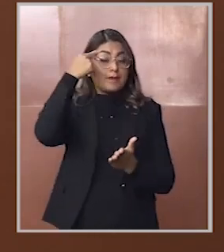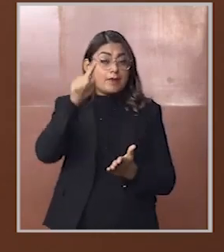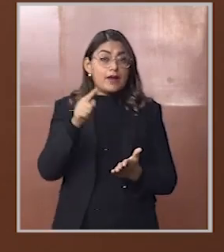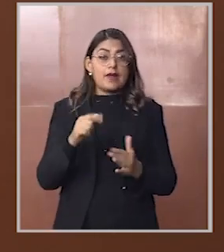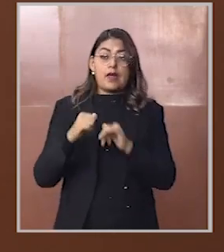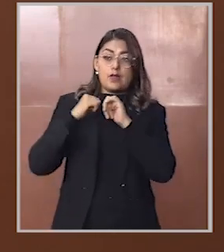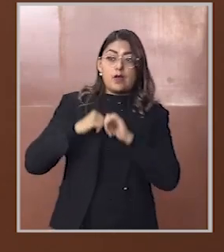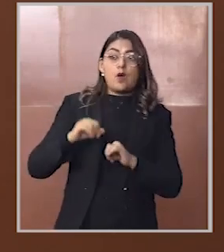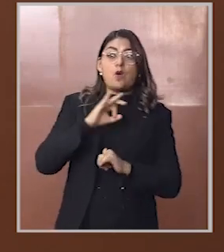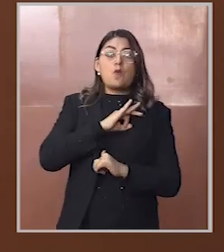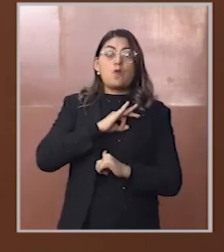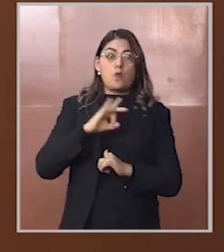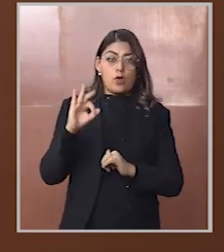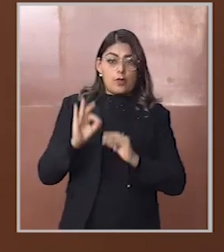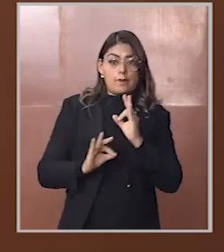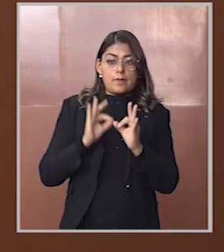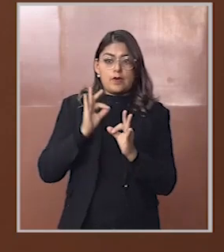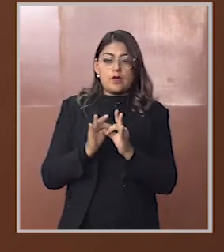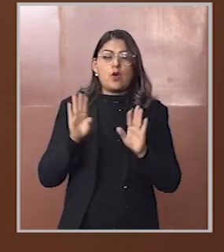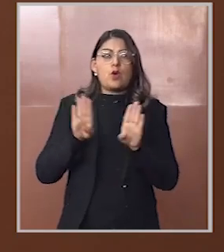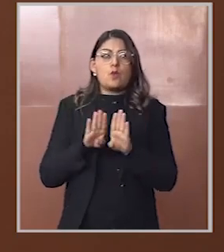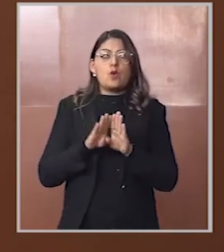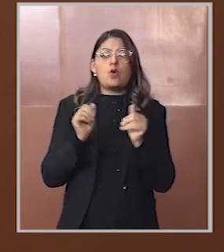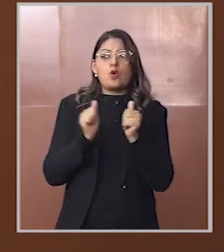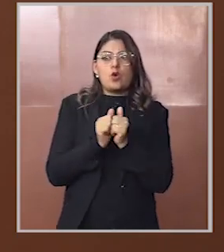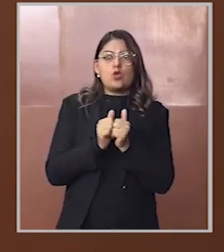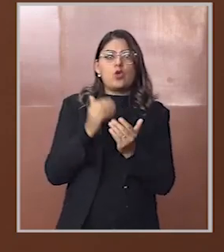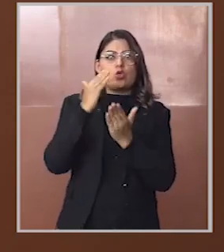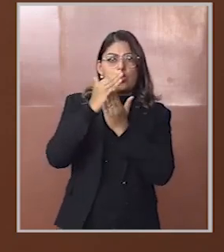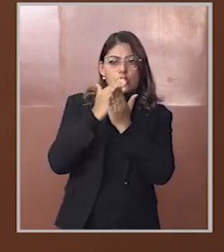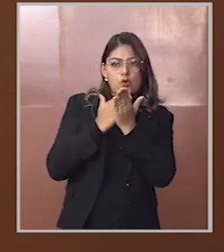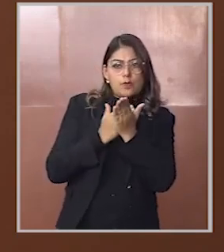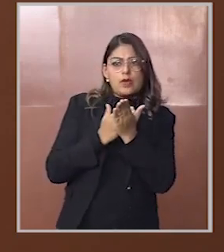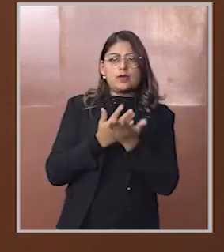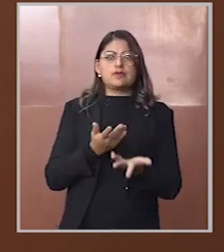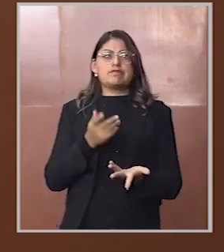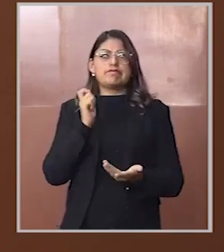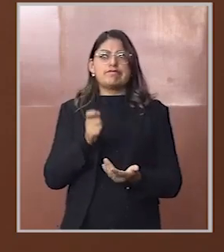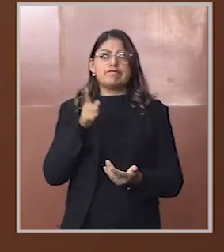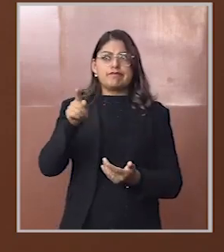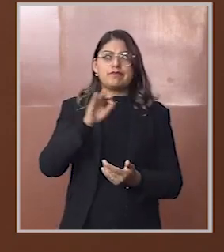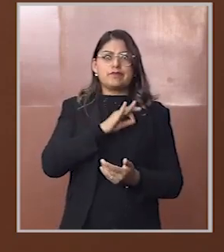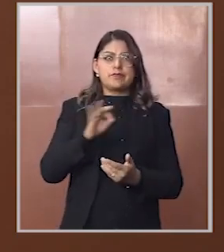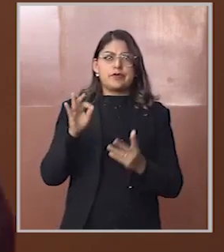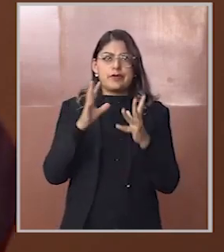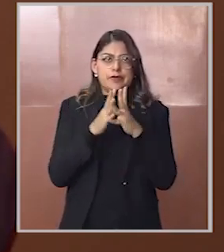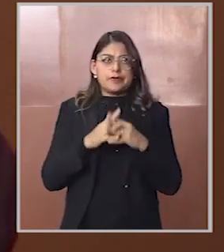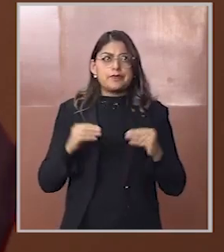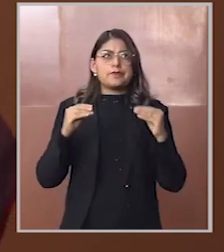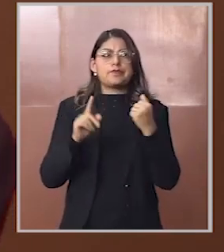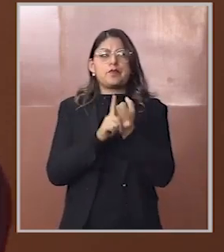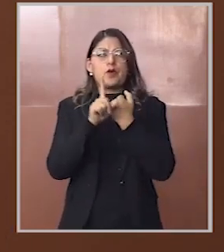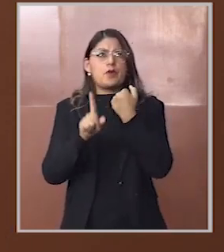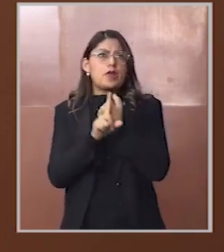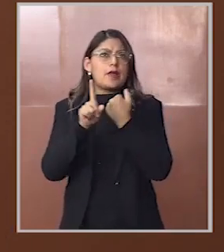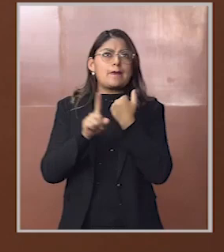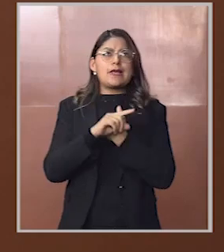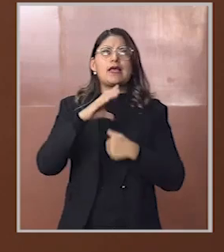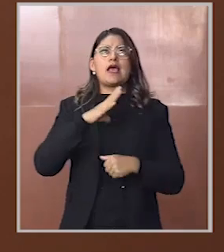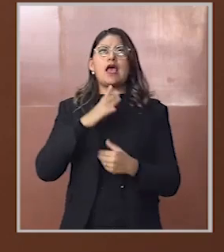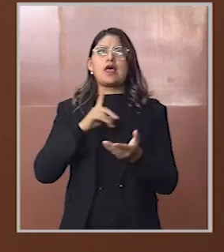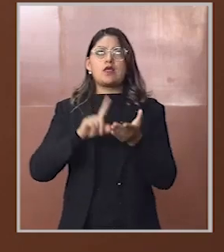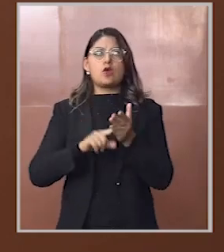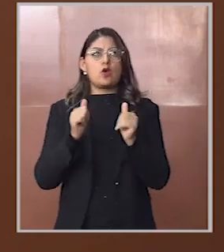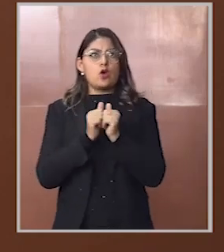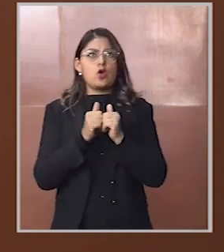autoridades impartan justicia aplicando normas procedimientos y prácticas tradicionales para resolver para resolver problemas que